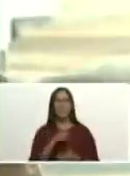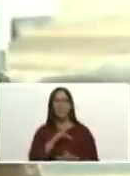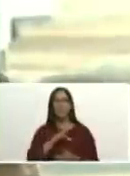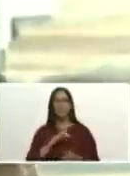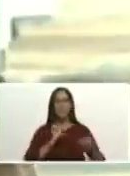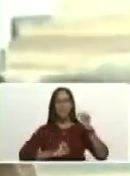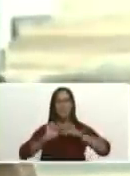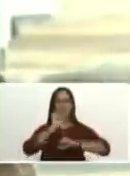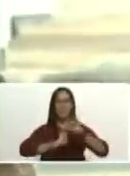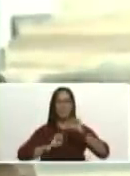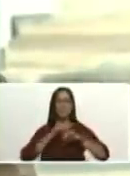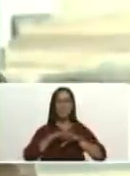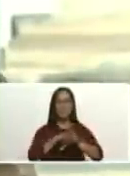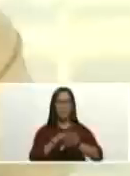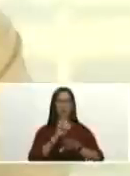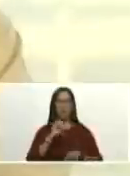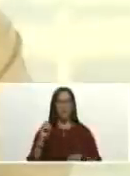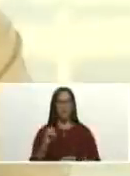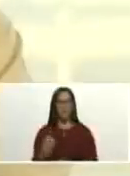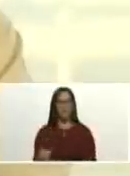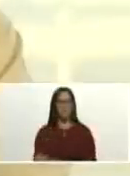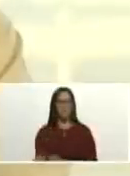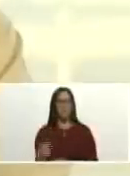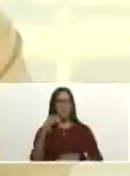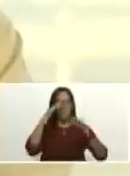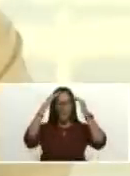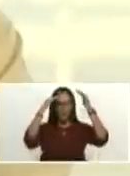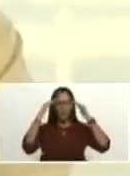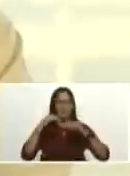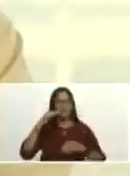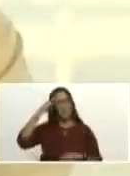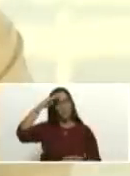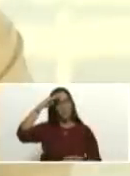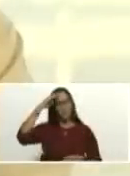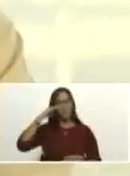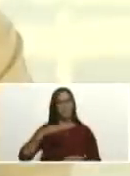Oriente. Saludar al comandante